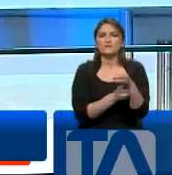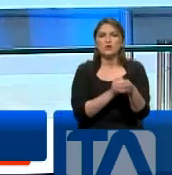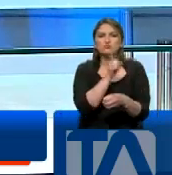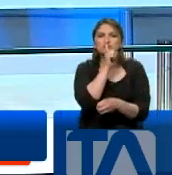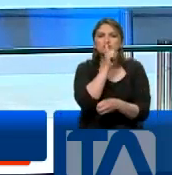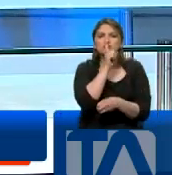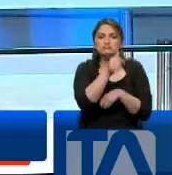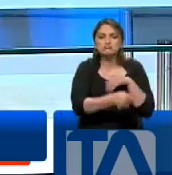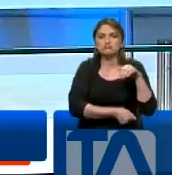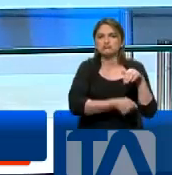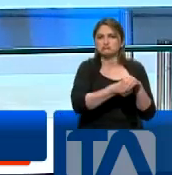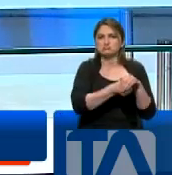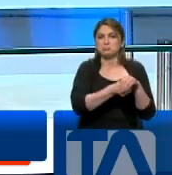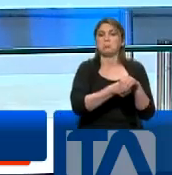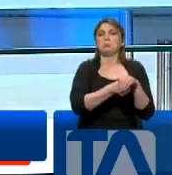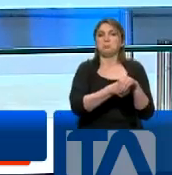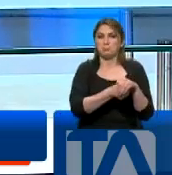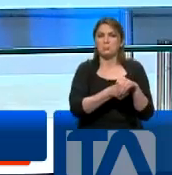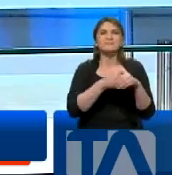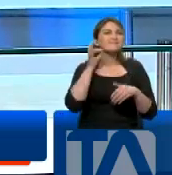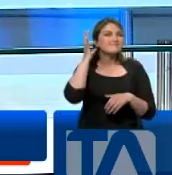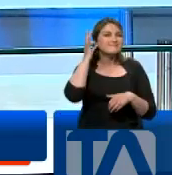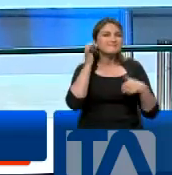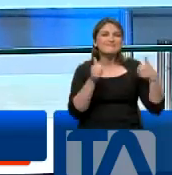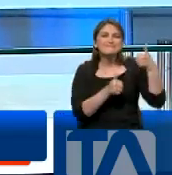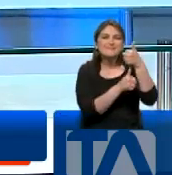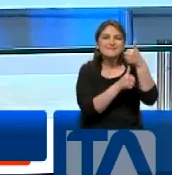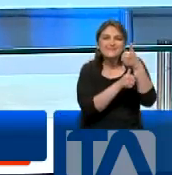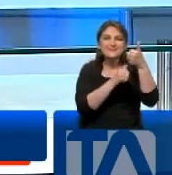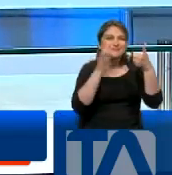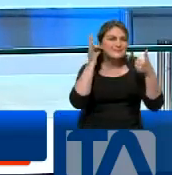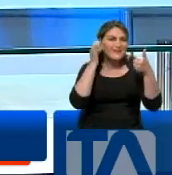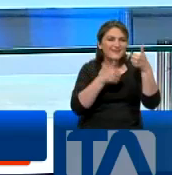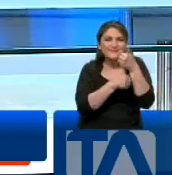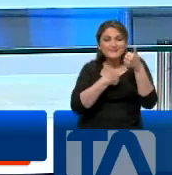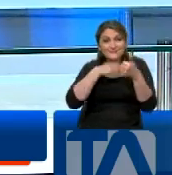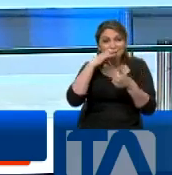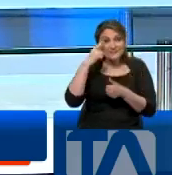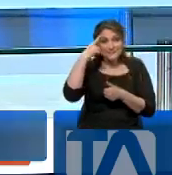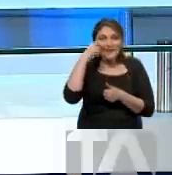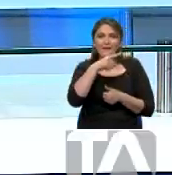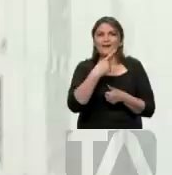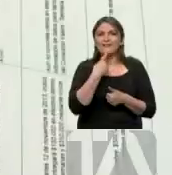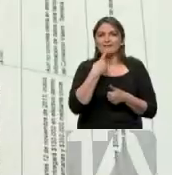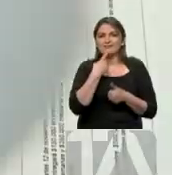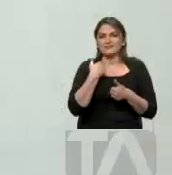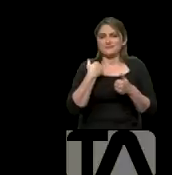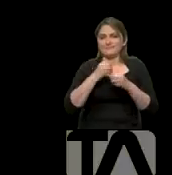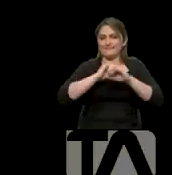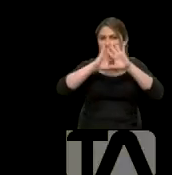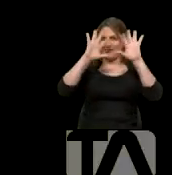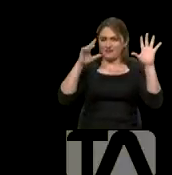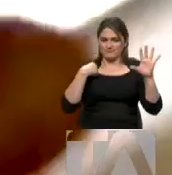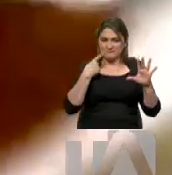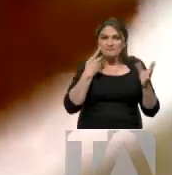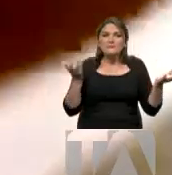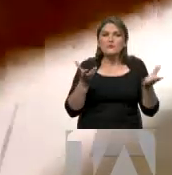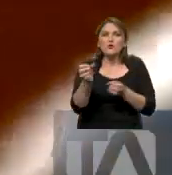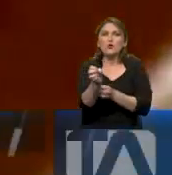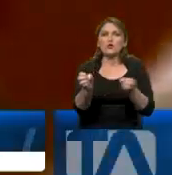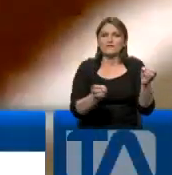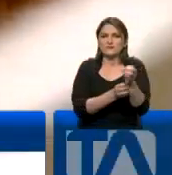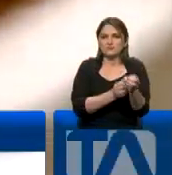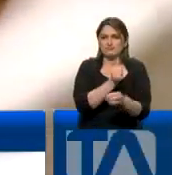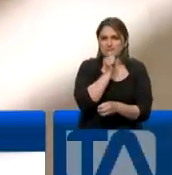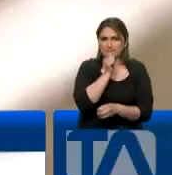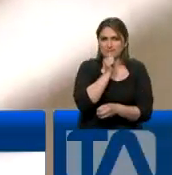llamó misiones reservadas. Esta oficina estaba ubicada en el edificio Concord en Quito. En 3 meses